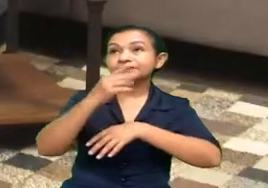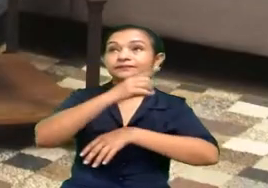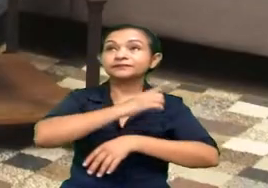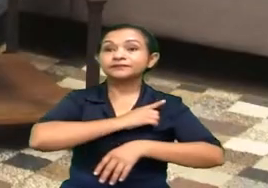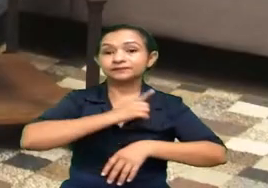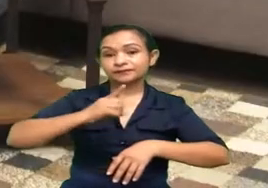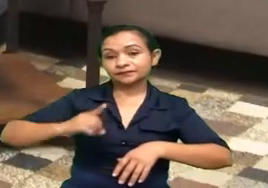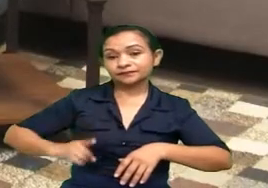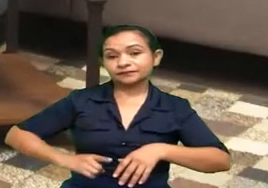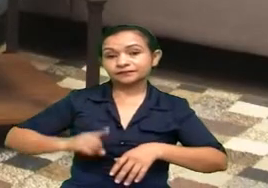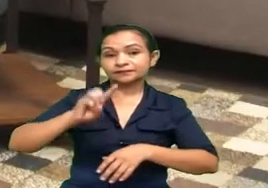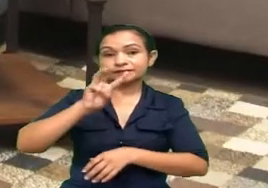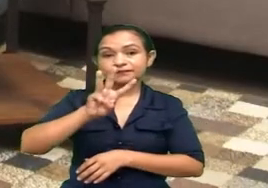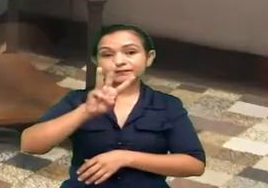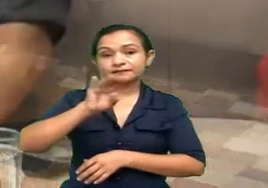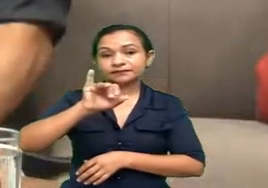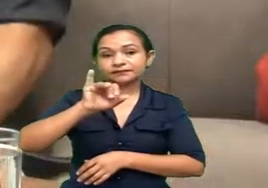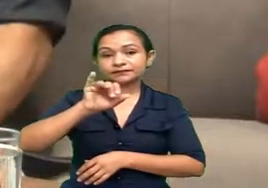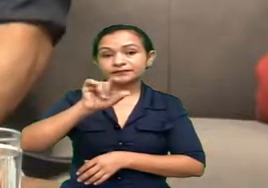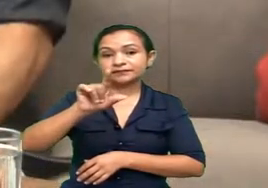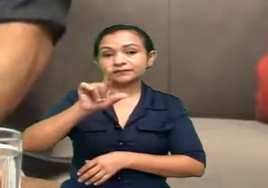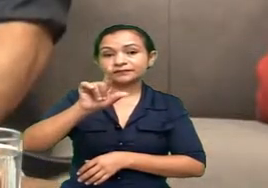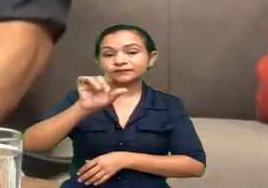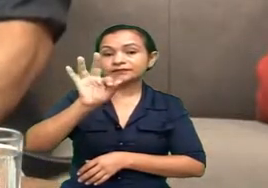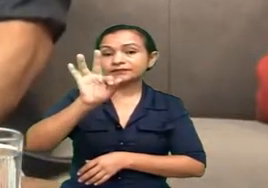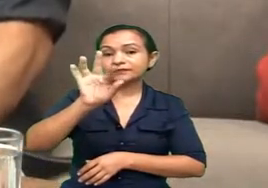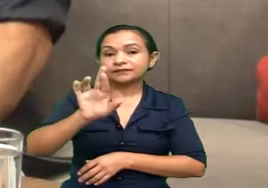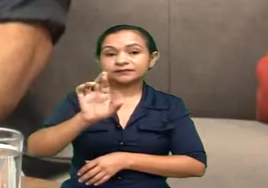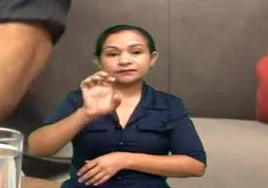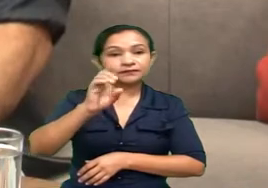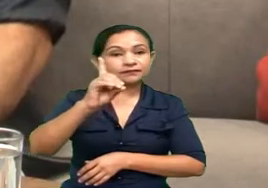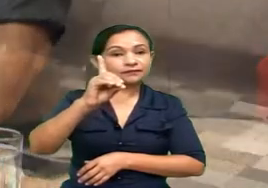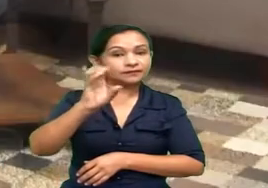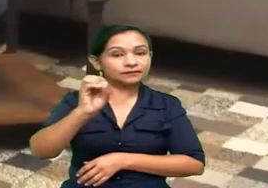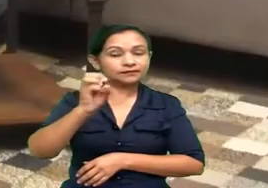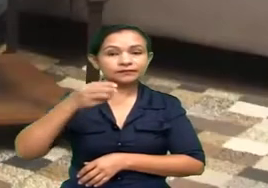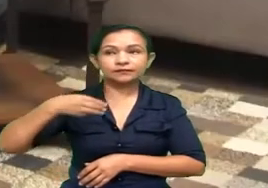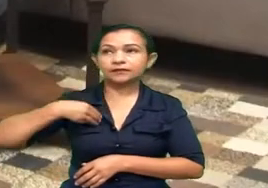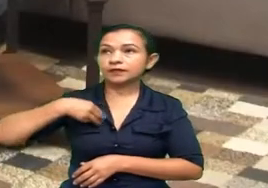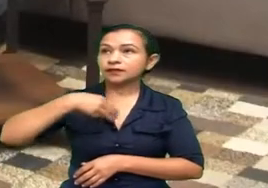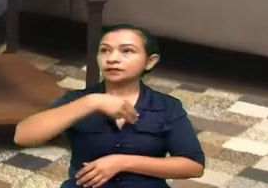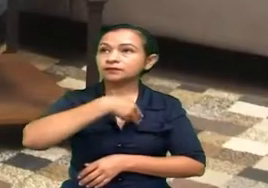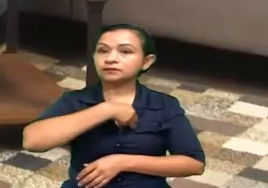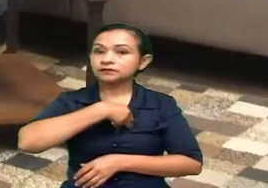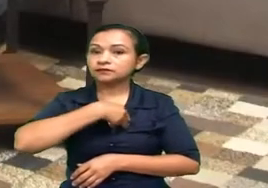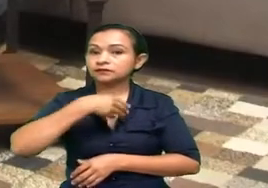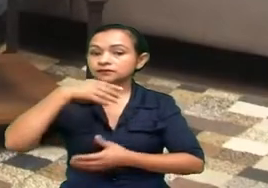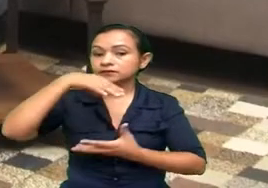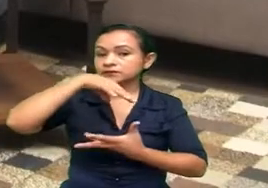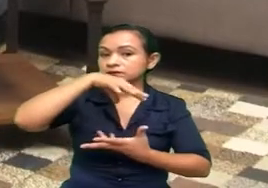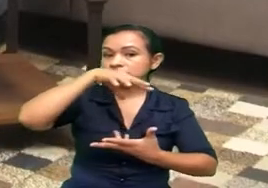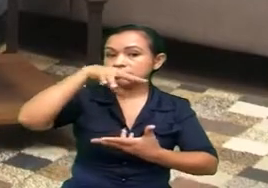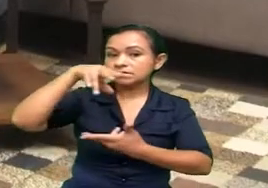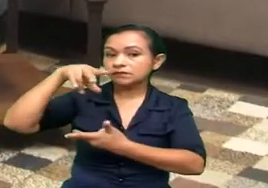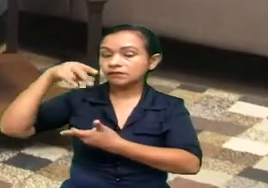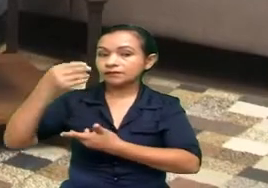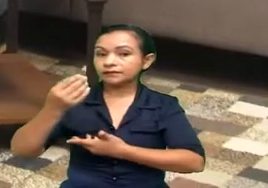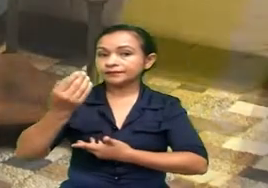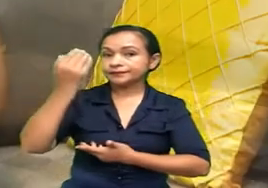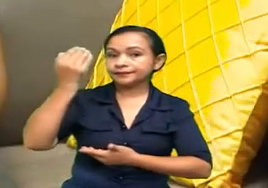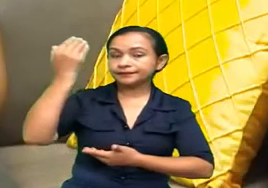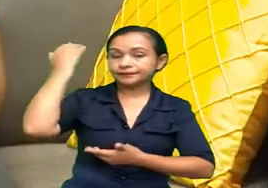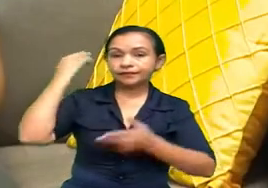diputado Wilfredo Navarro, quien es a su vez miembro de la Academia de Geografía e Historia de Nicaragua y